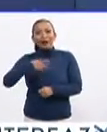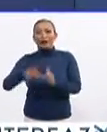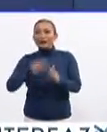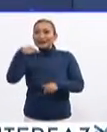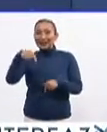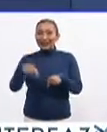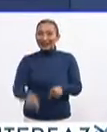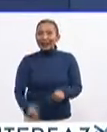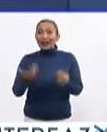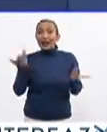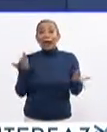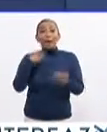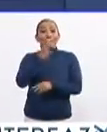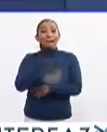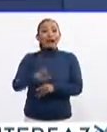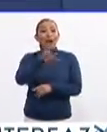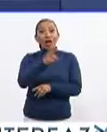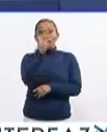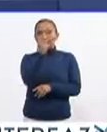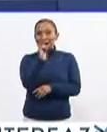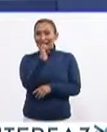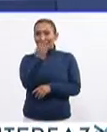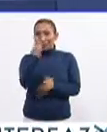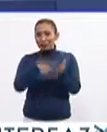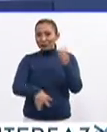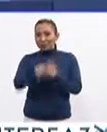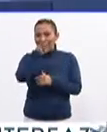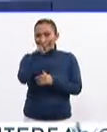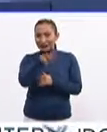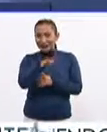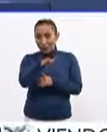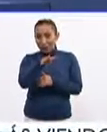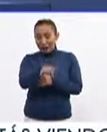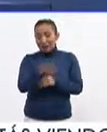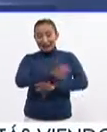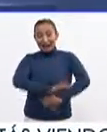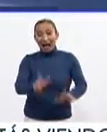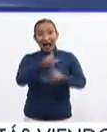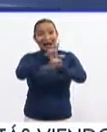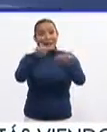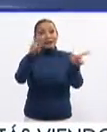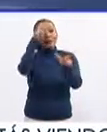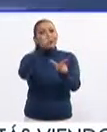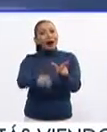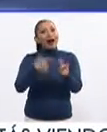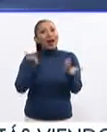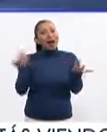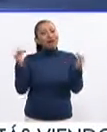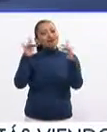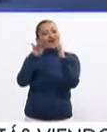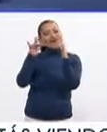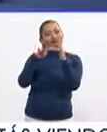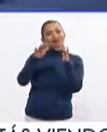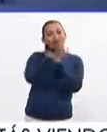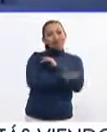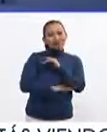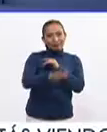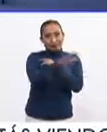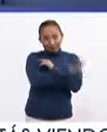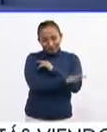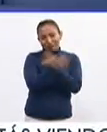vez más, siendo miércoles 2 de enero del 2019. Estamos listos para hacer su interfaz